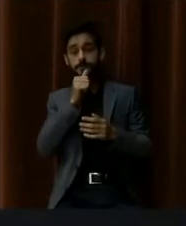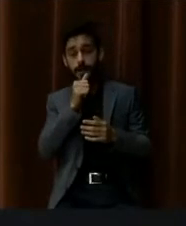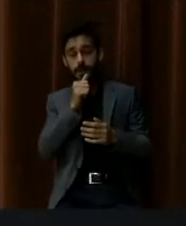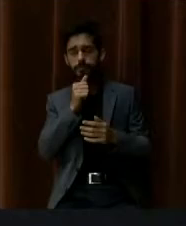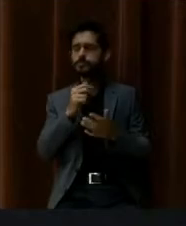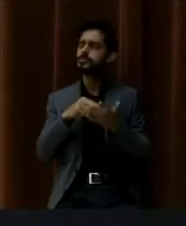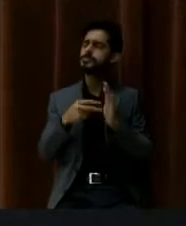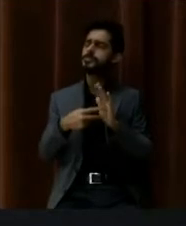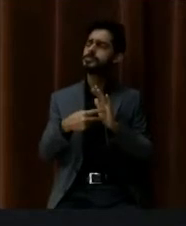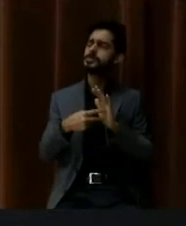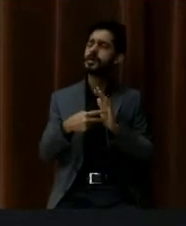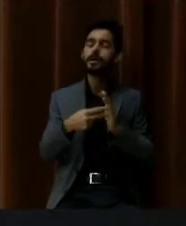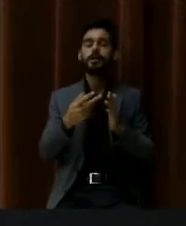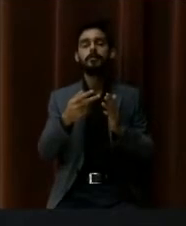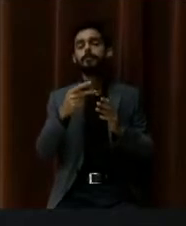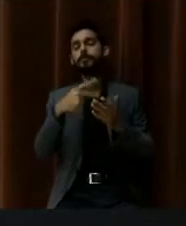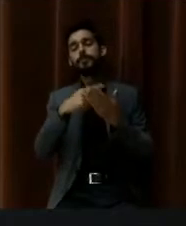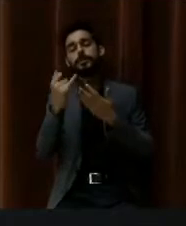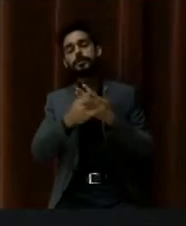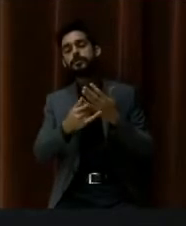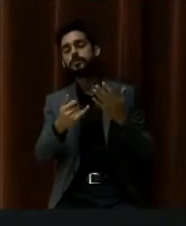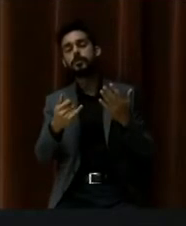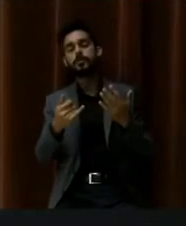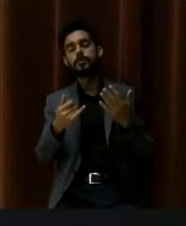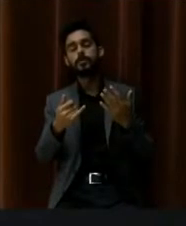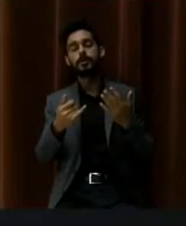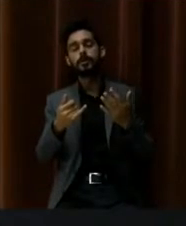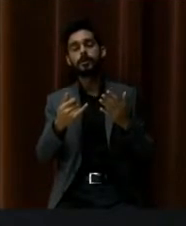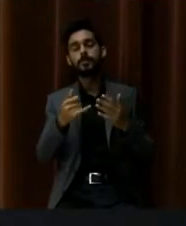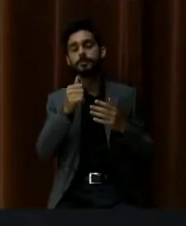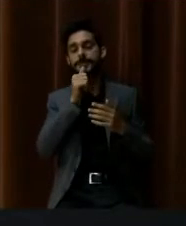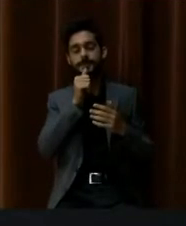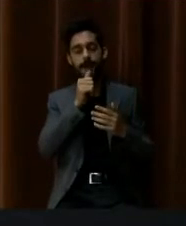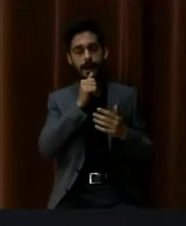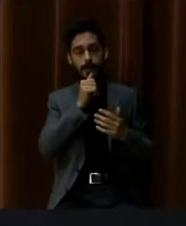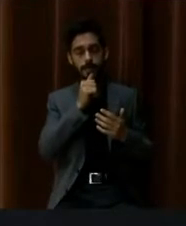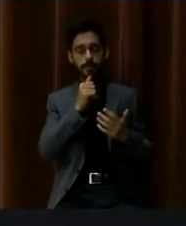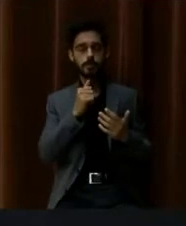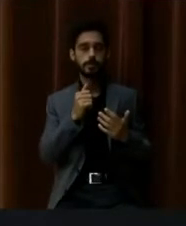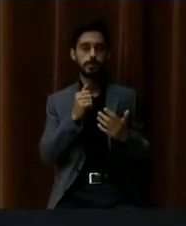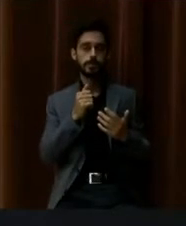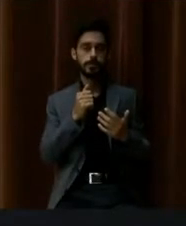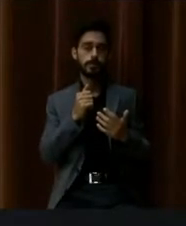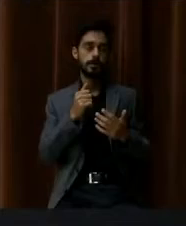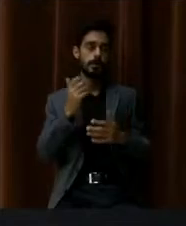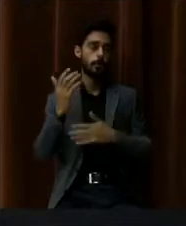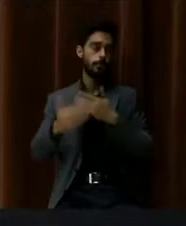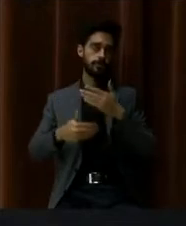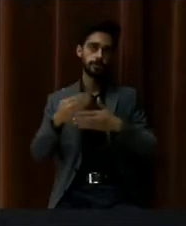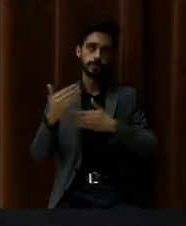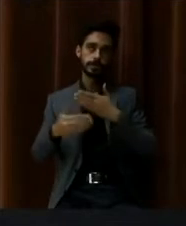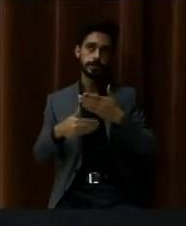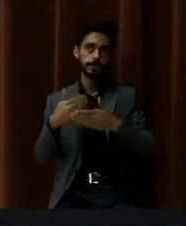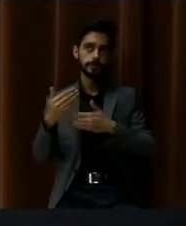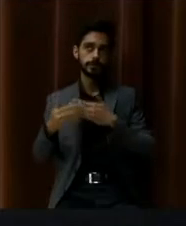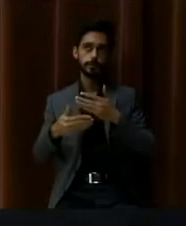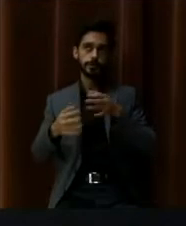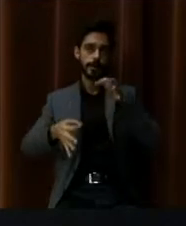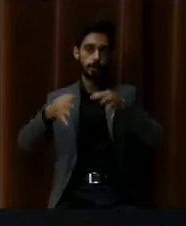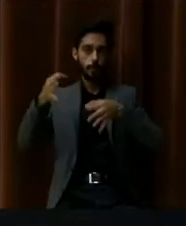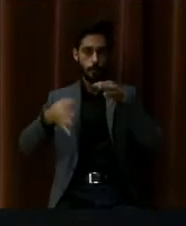que en estos momentos este ante en algún proceso porque el